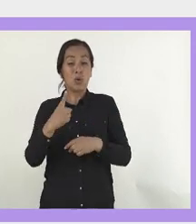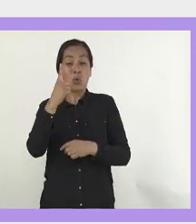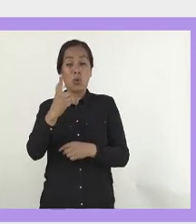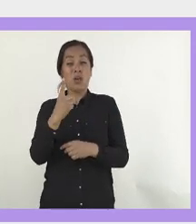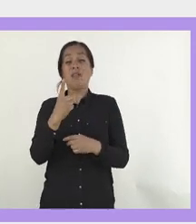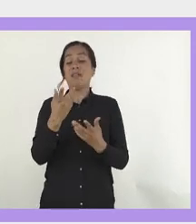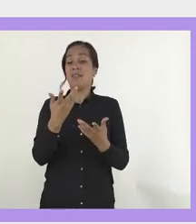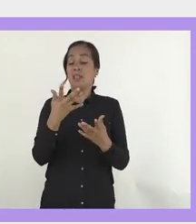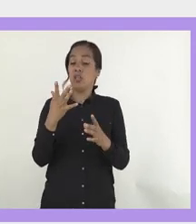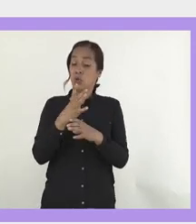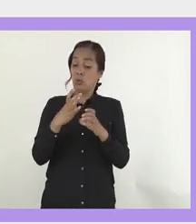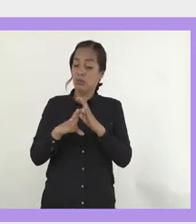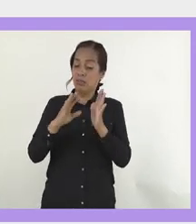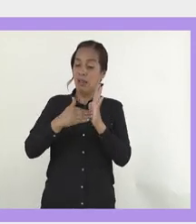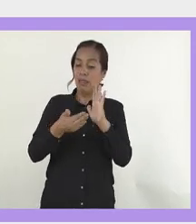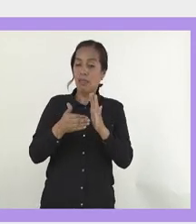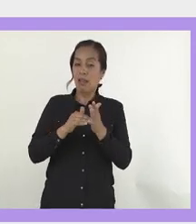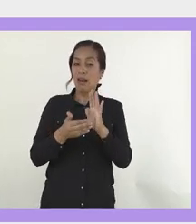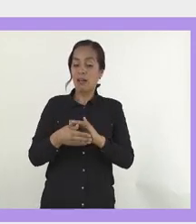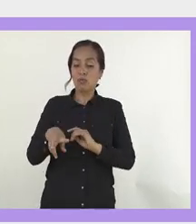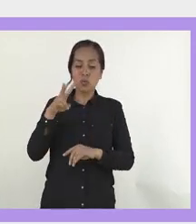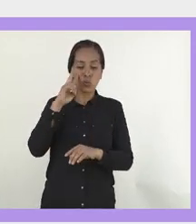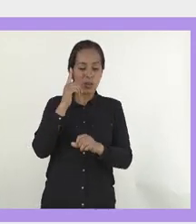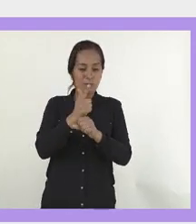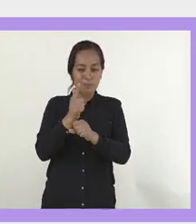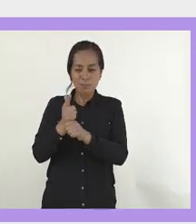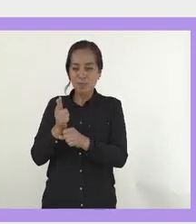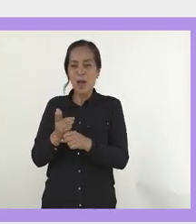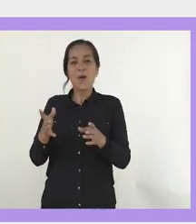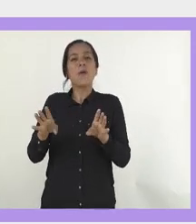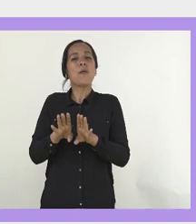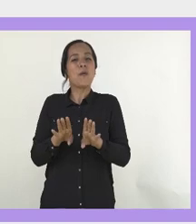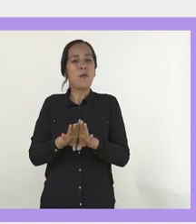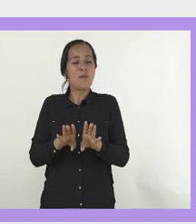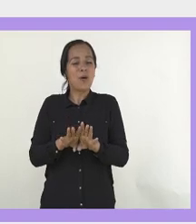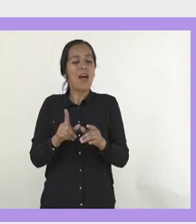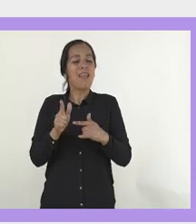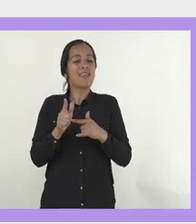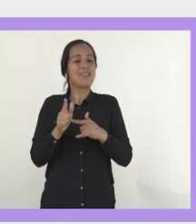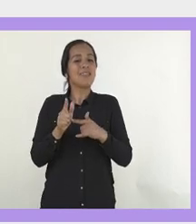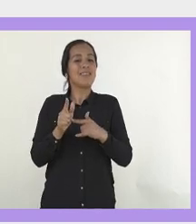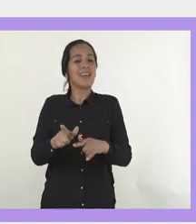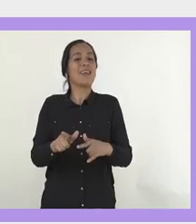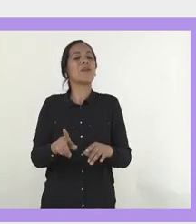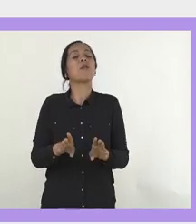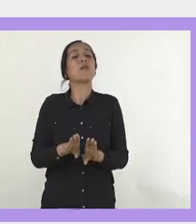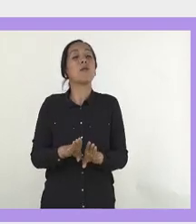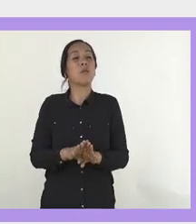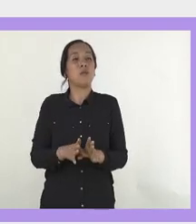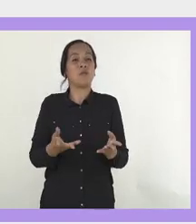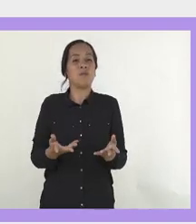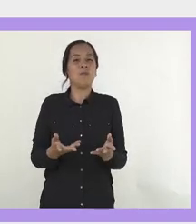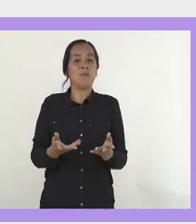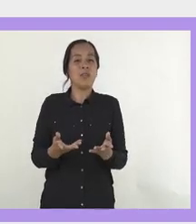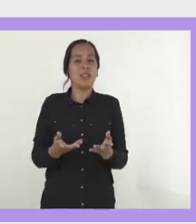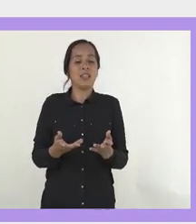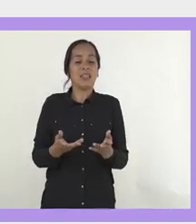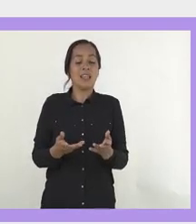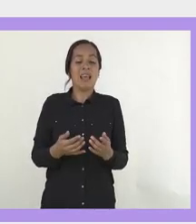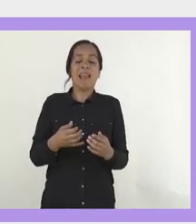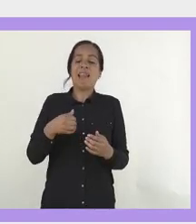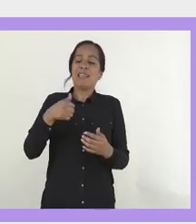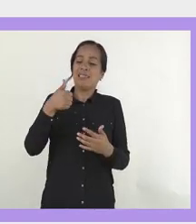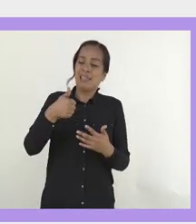estratégicos es la visoría pero la visoría de seguimiento que es de jornada